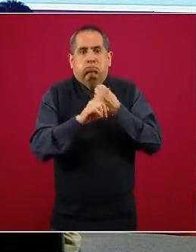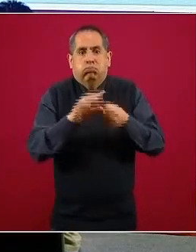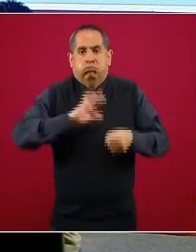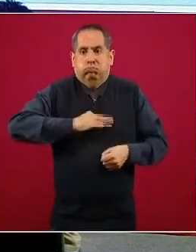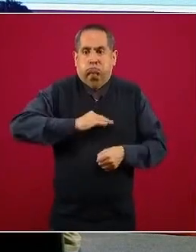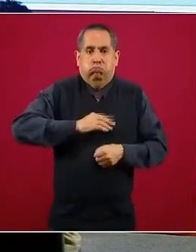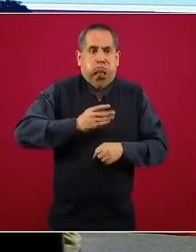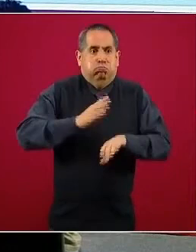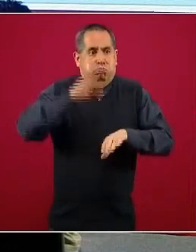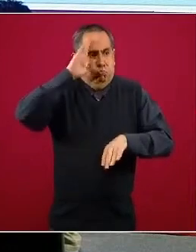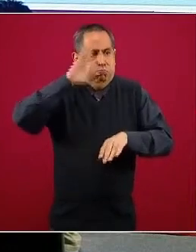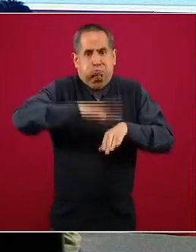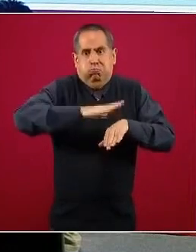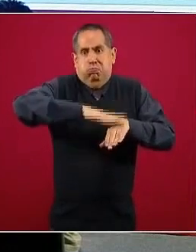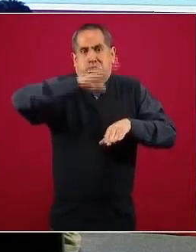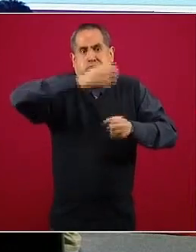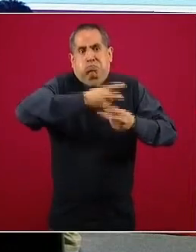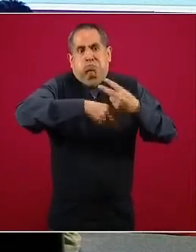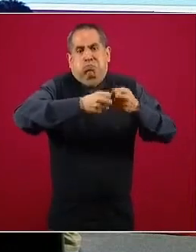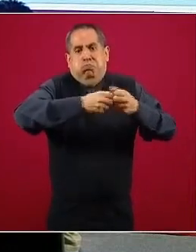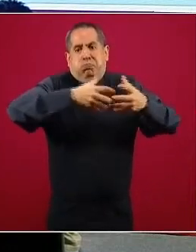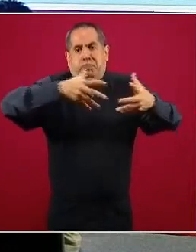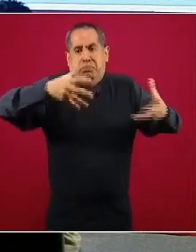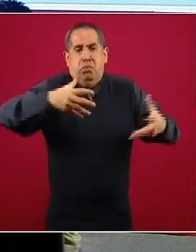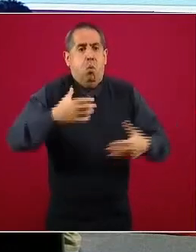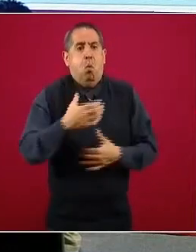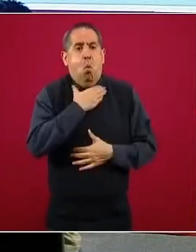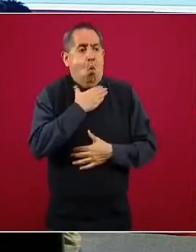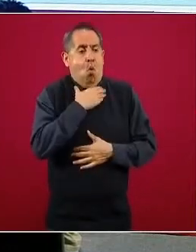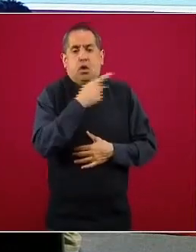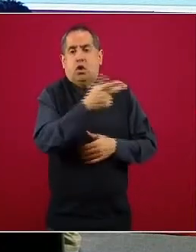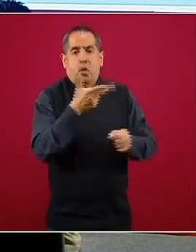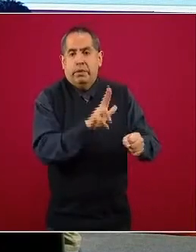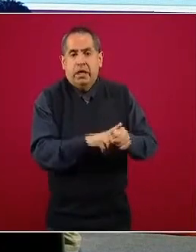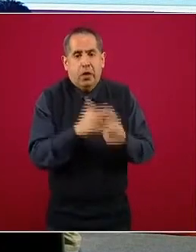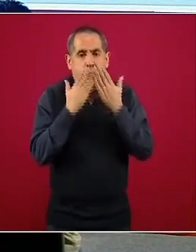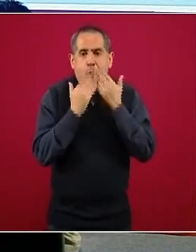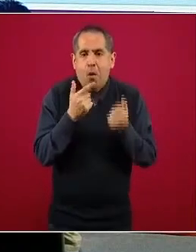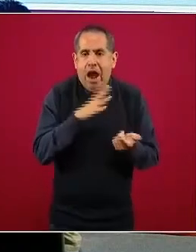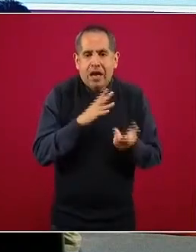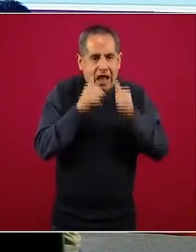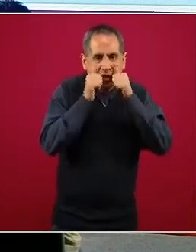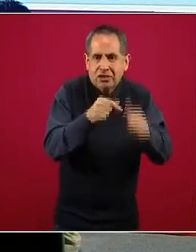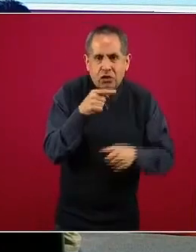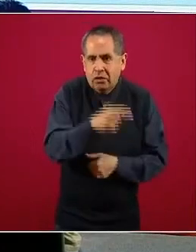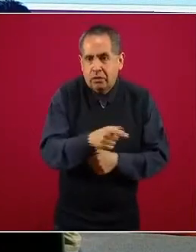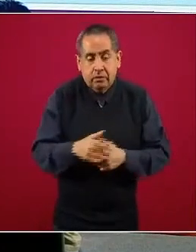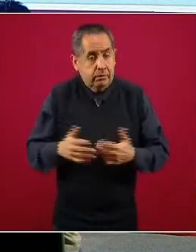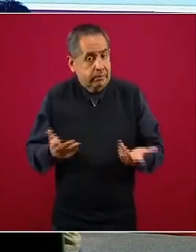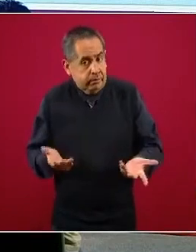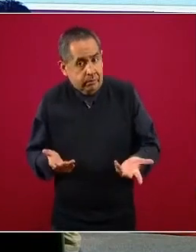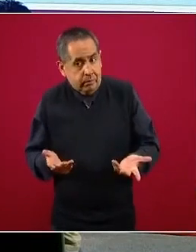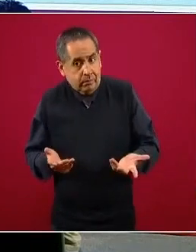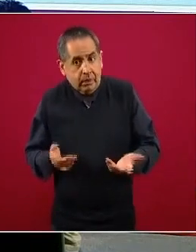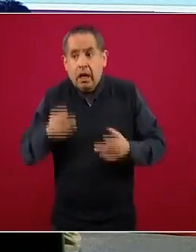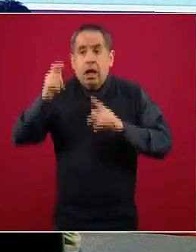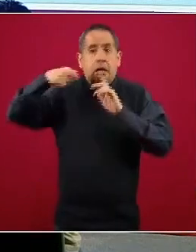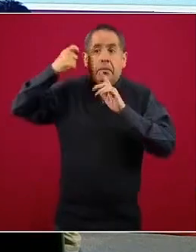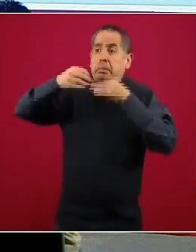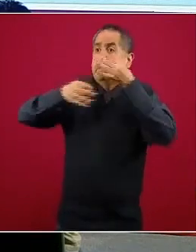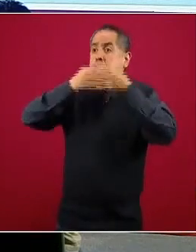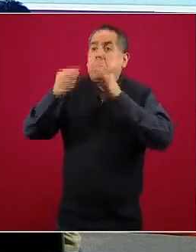porque están en mitad de sus curvas epidémicas y se están saturando sus hospitales. Y claro, aparecen